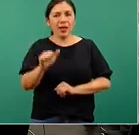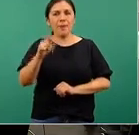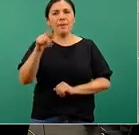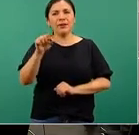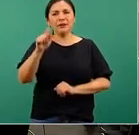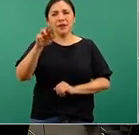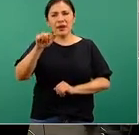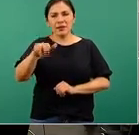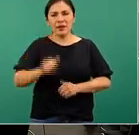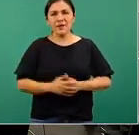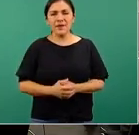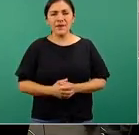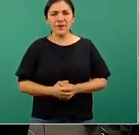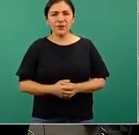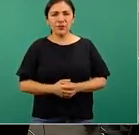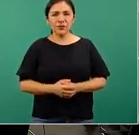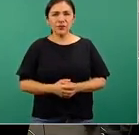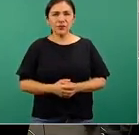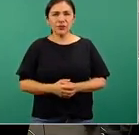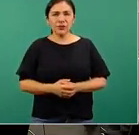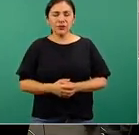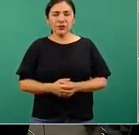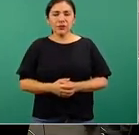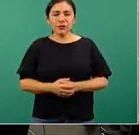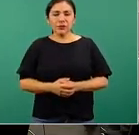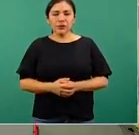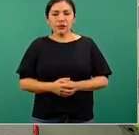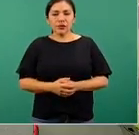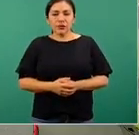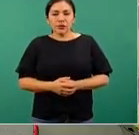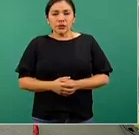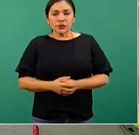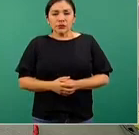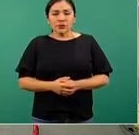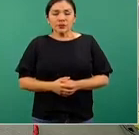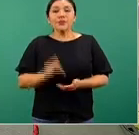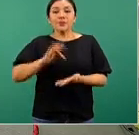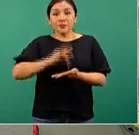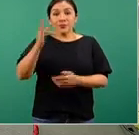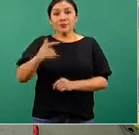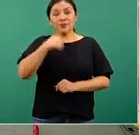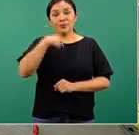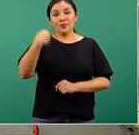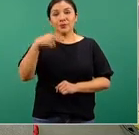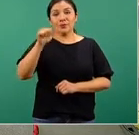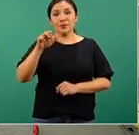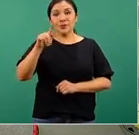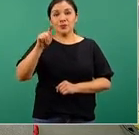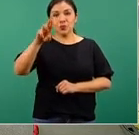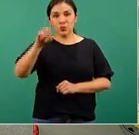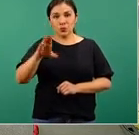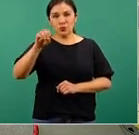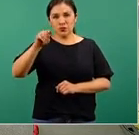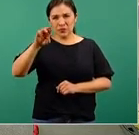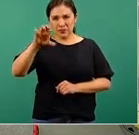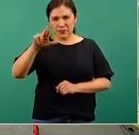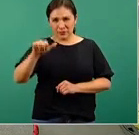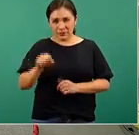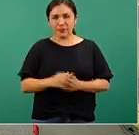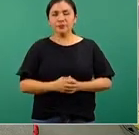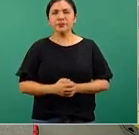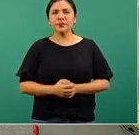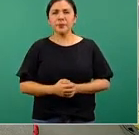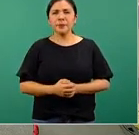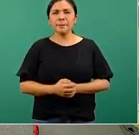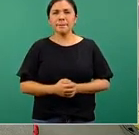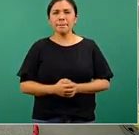Pastrana. Por favor, gracias, pie de página, seguro. Gracias, Arturo Contreras, de pie de página. Esta semana se